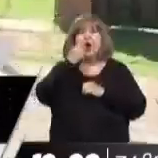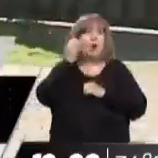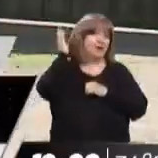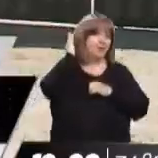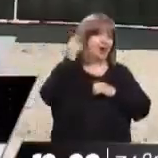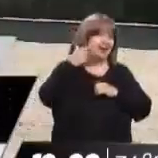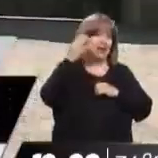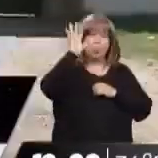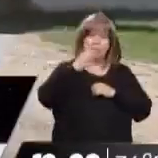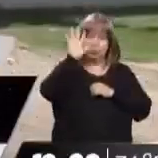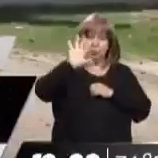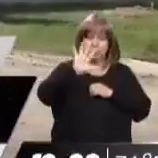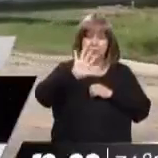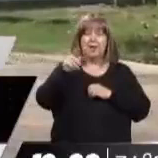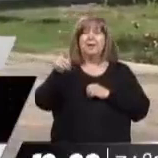Yo sé que se peleaban nada más.